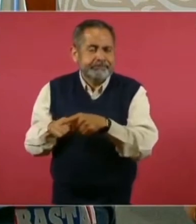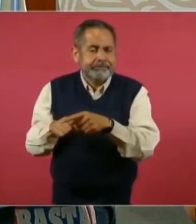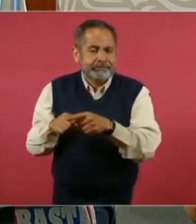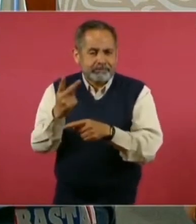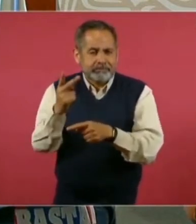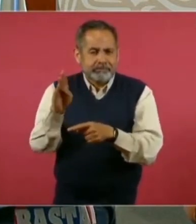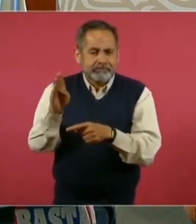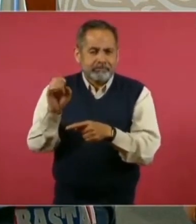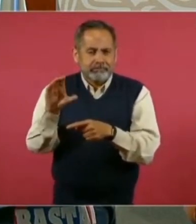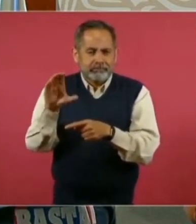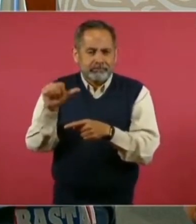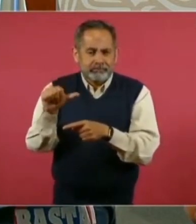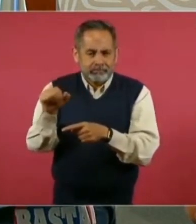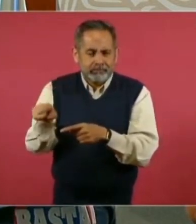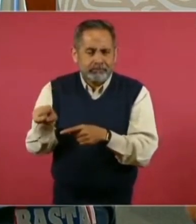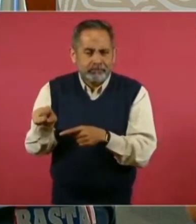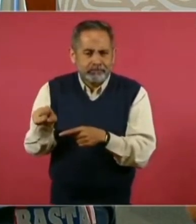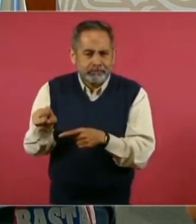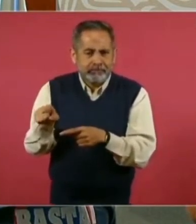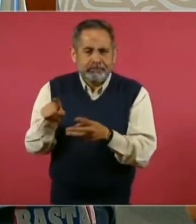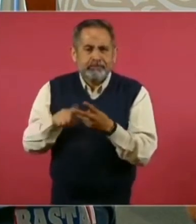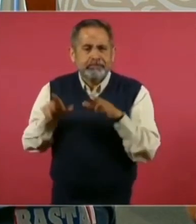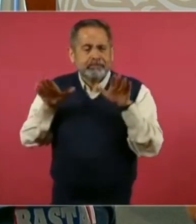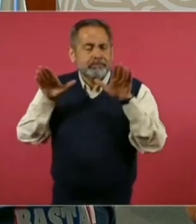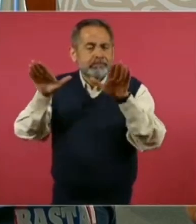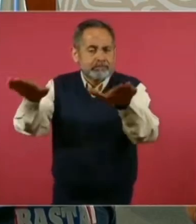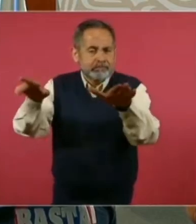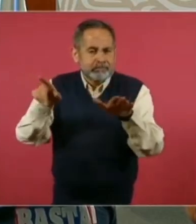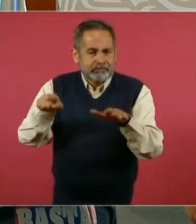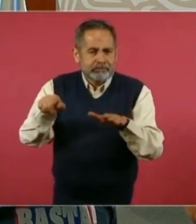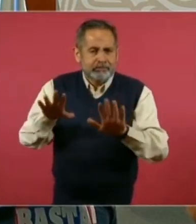de Dos Bocas, en el aeropuerto